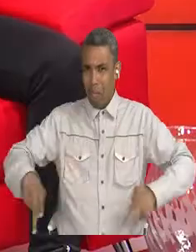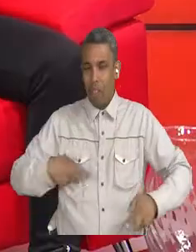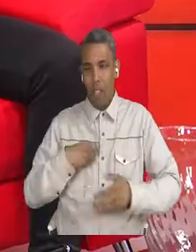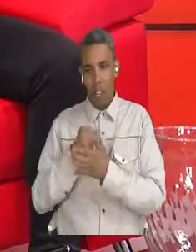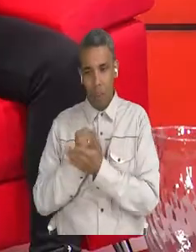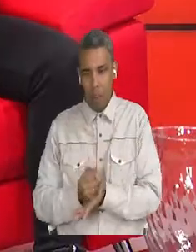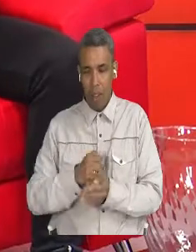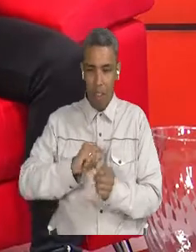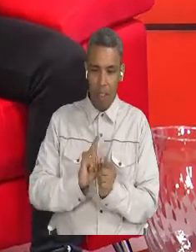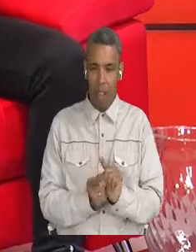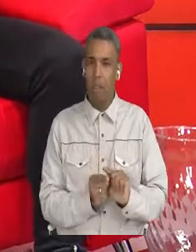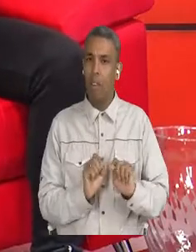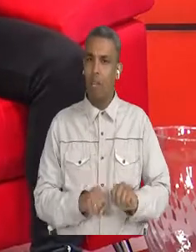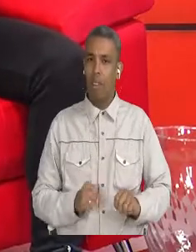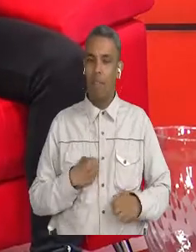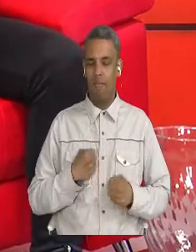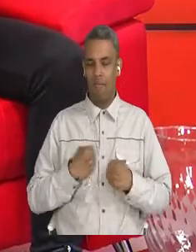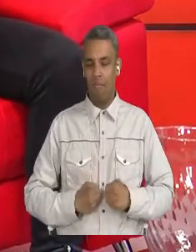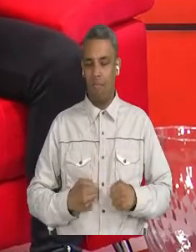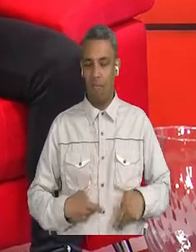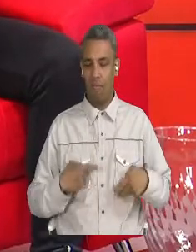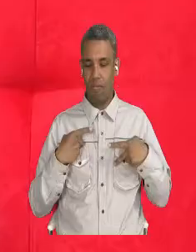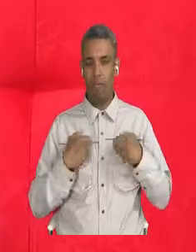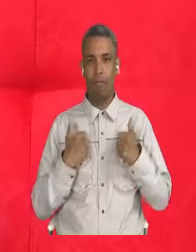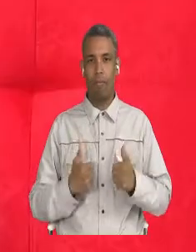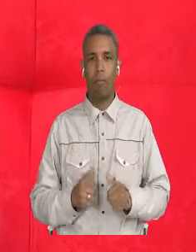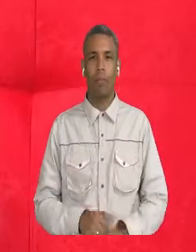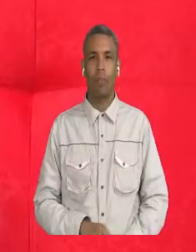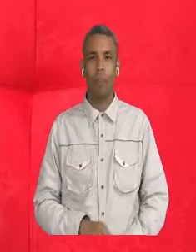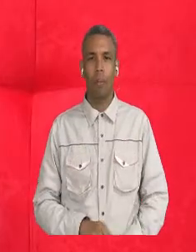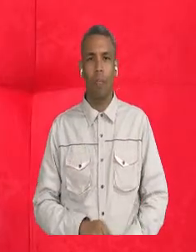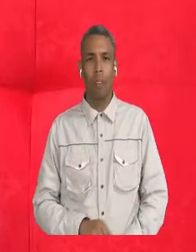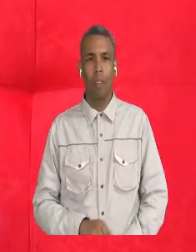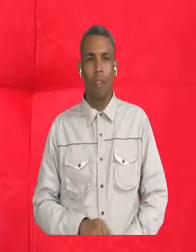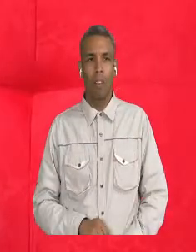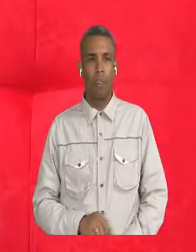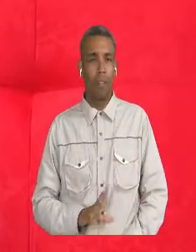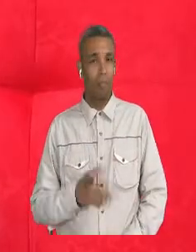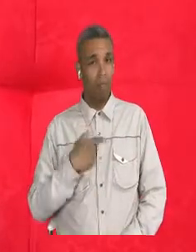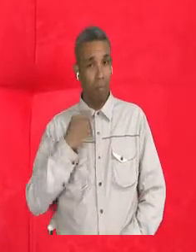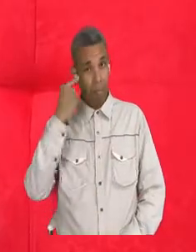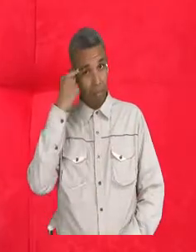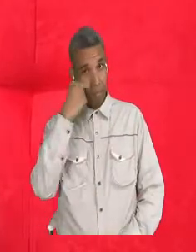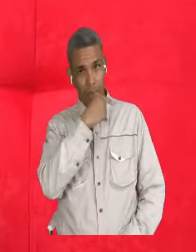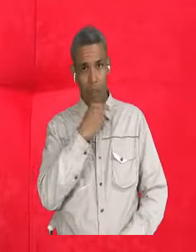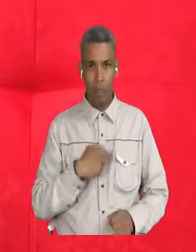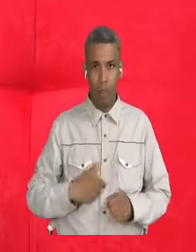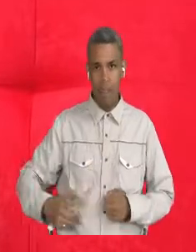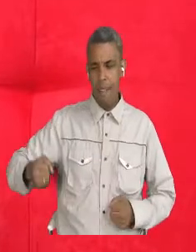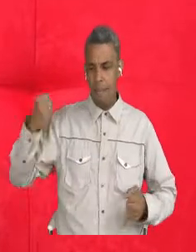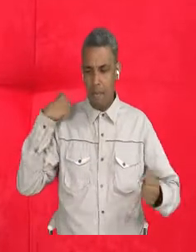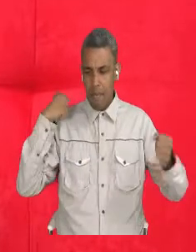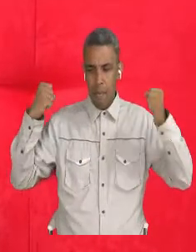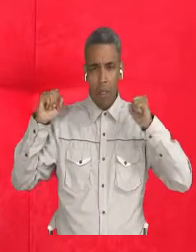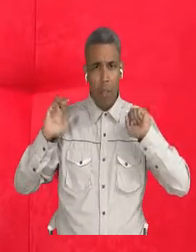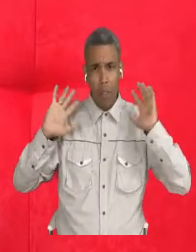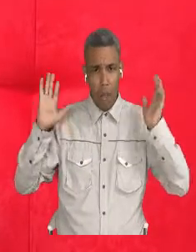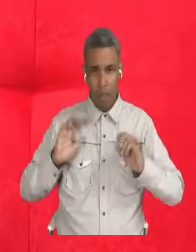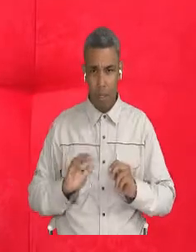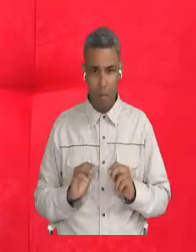Bueno, Andrés, tenemos un lema muy importante y es que no somos un gimnasio, sino somos una familia. Muchísimos barranqueños en